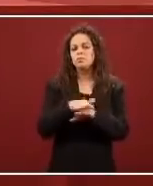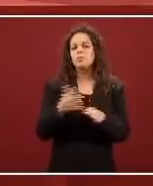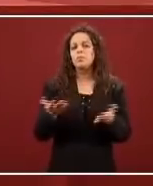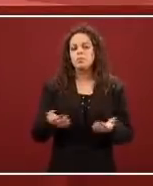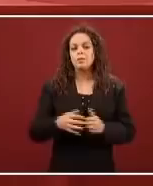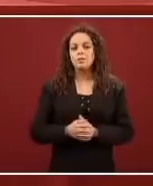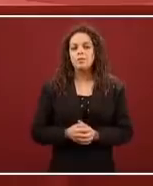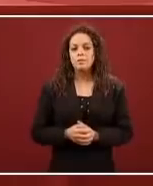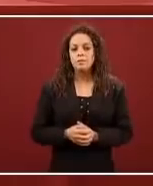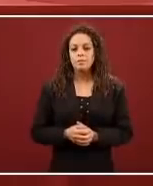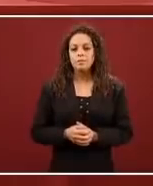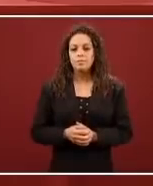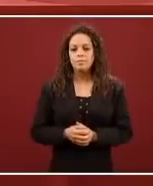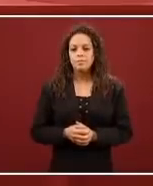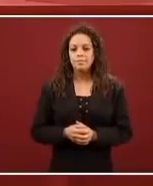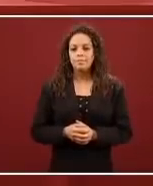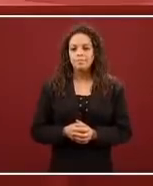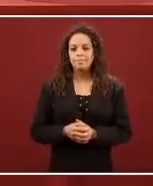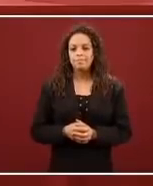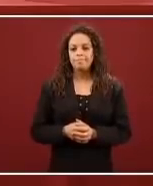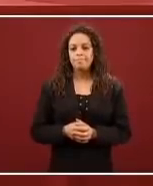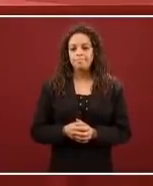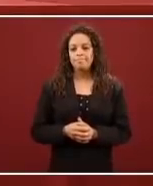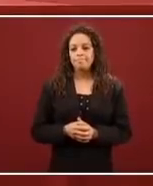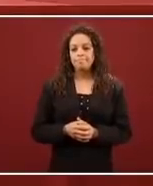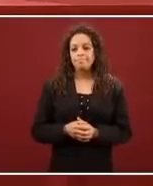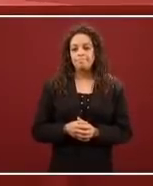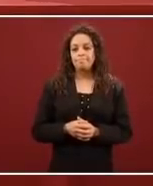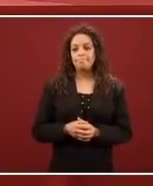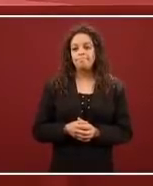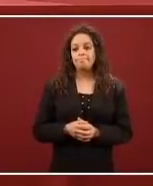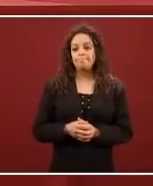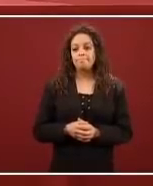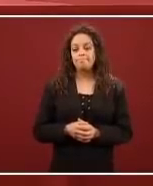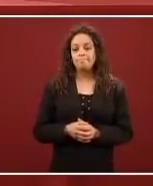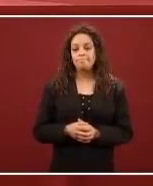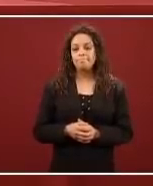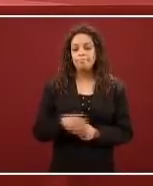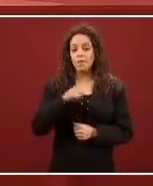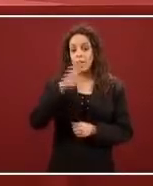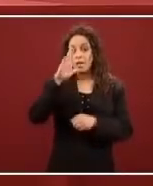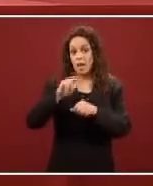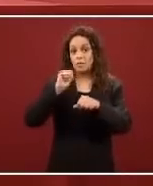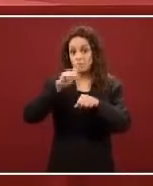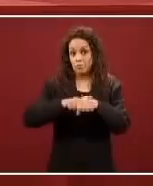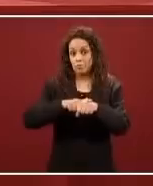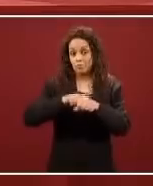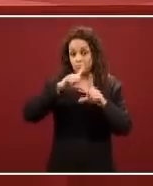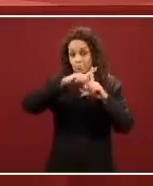de la Jornada Nacional de Sana Distancia. ¿Qué significa esto?